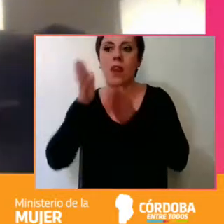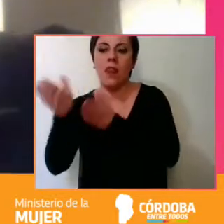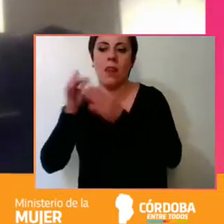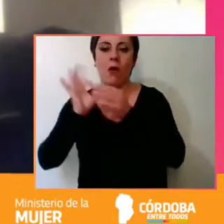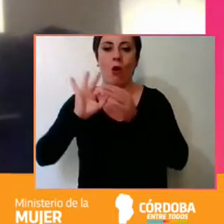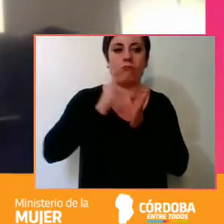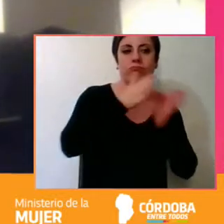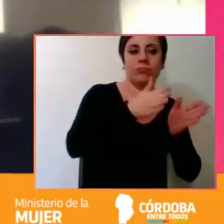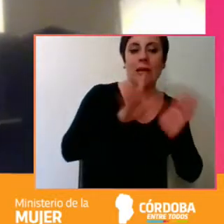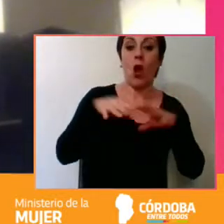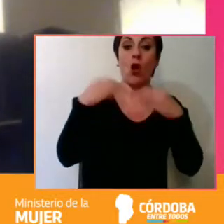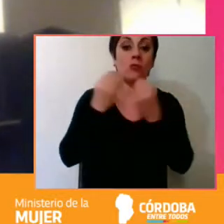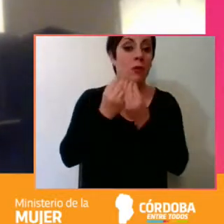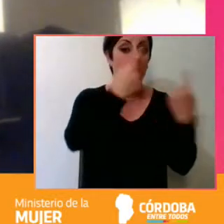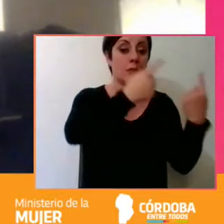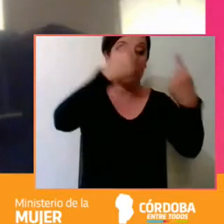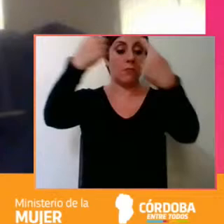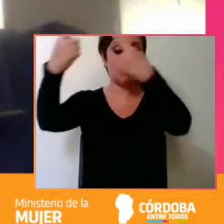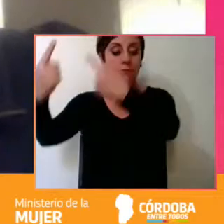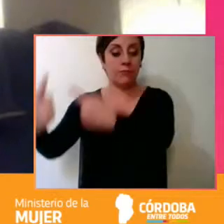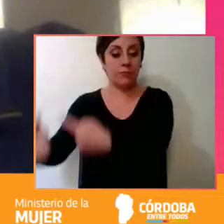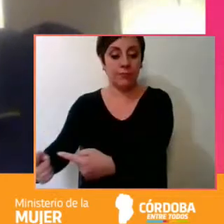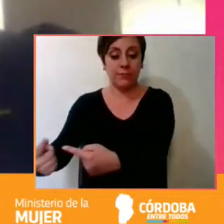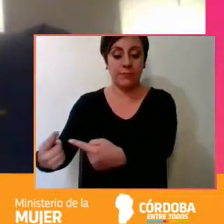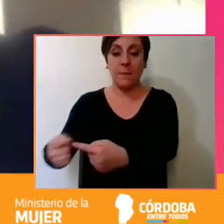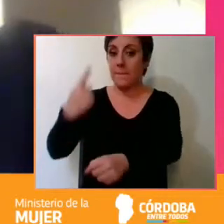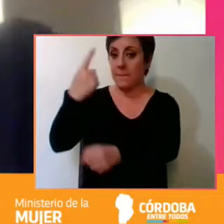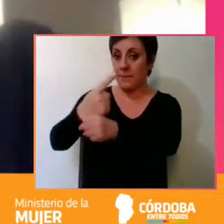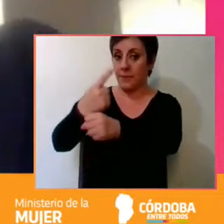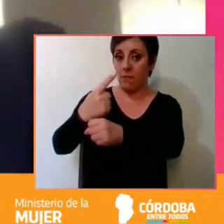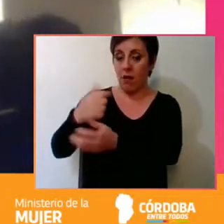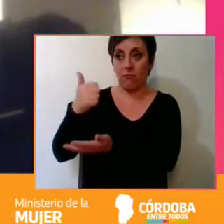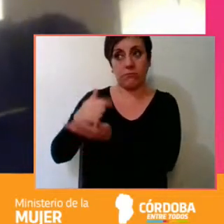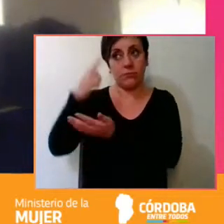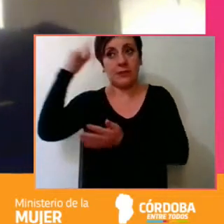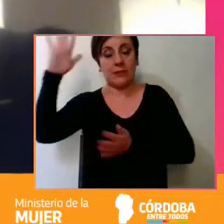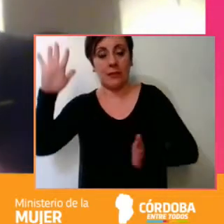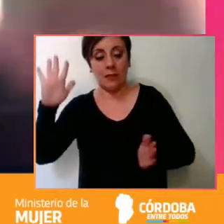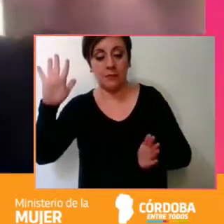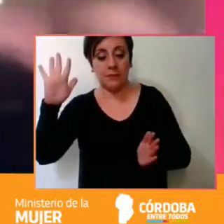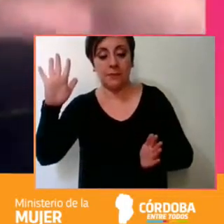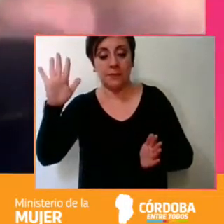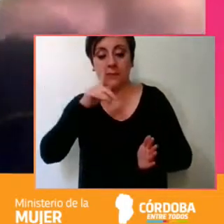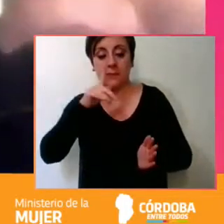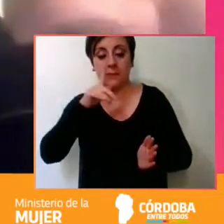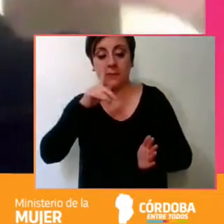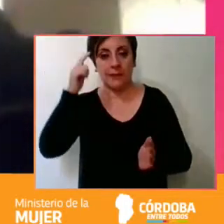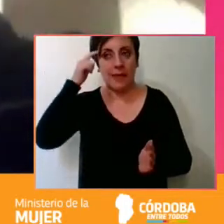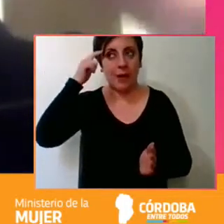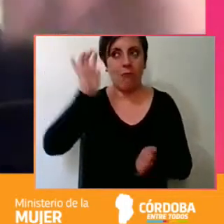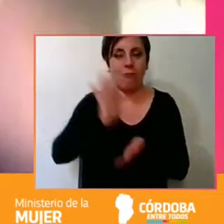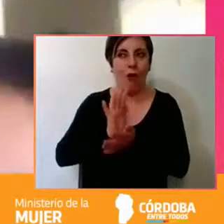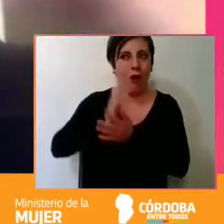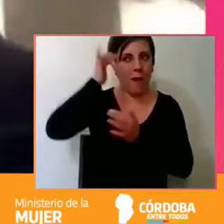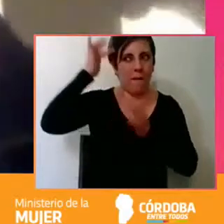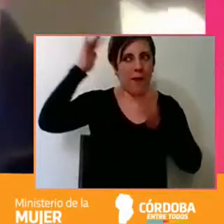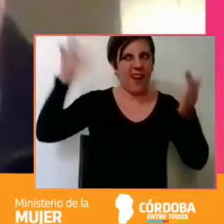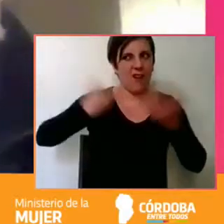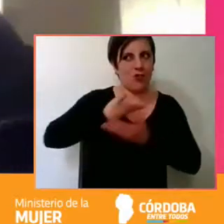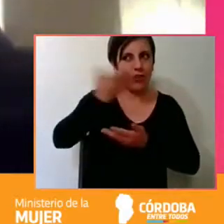van a ser distintas. La primera postura, yo creo que es lo que está en el imaginario social, lo que la